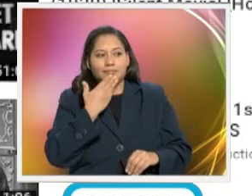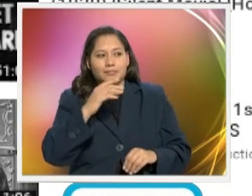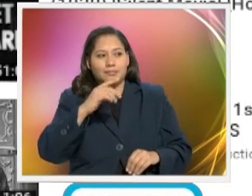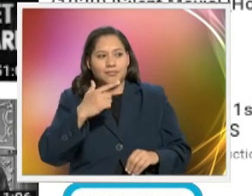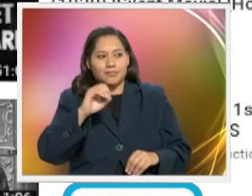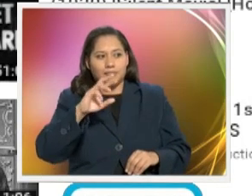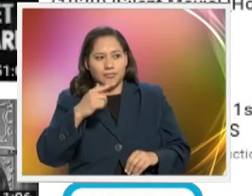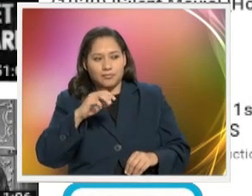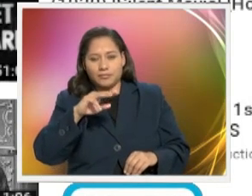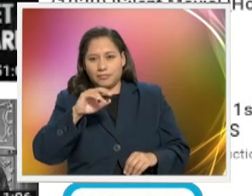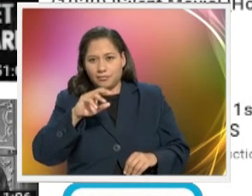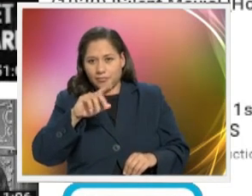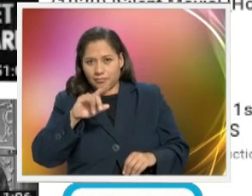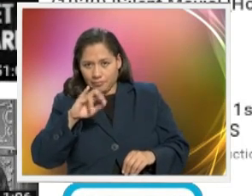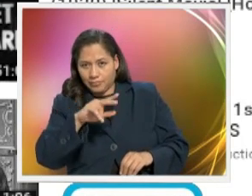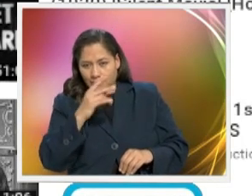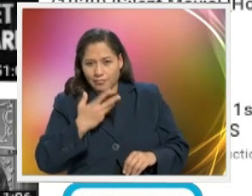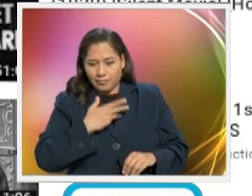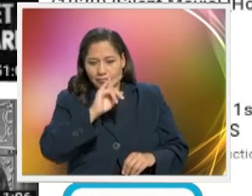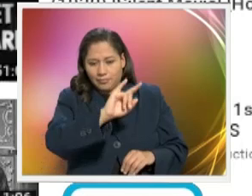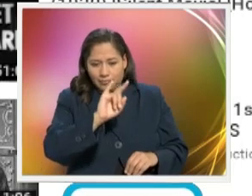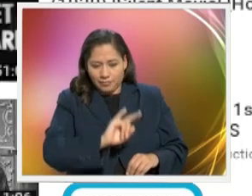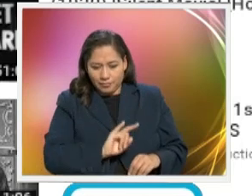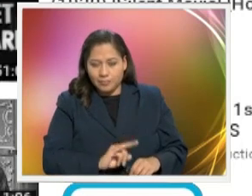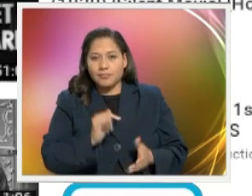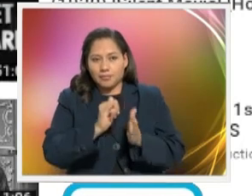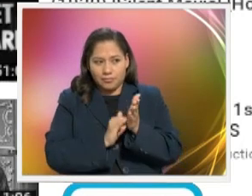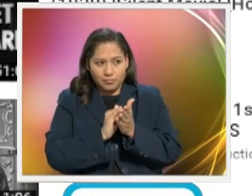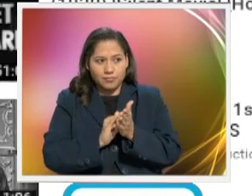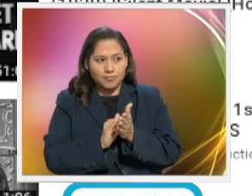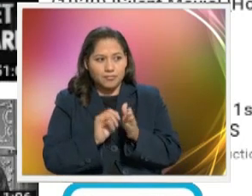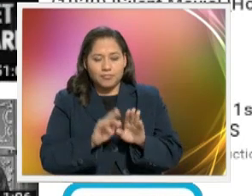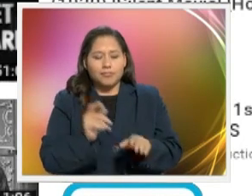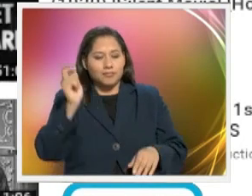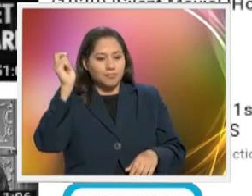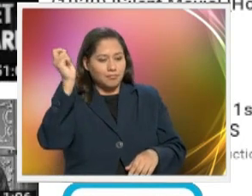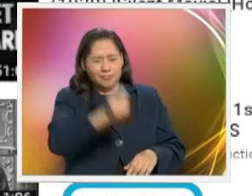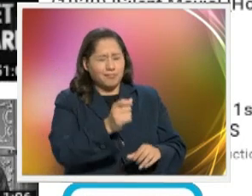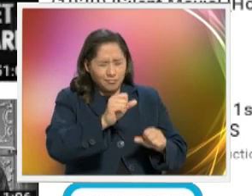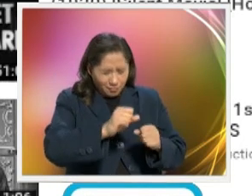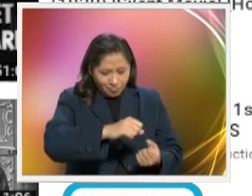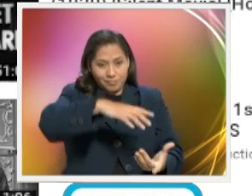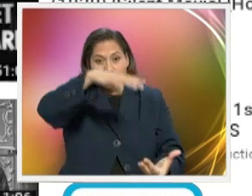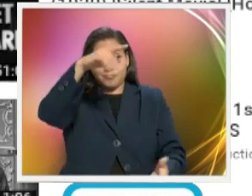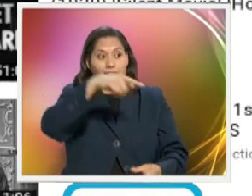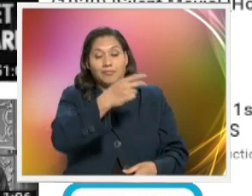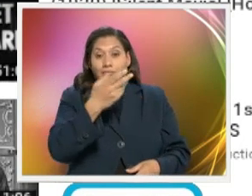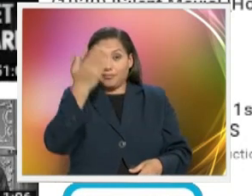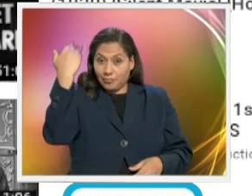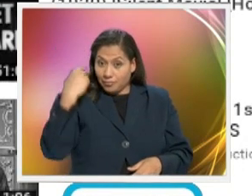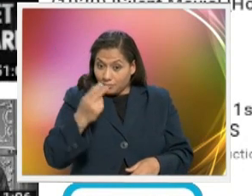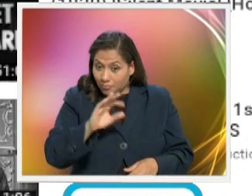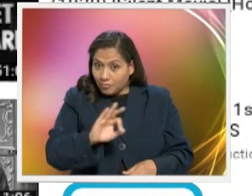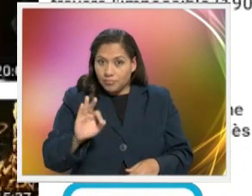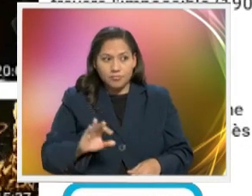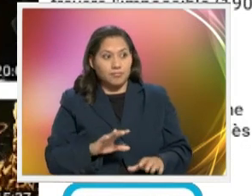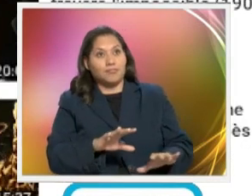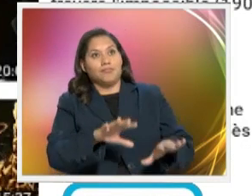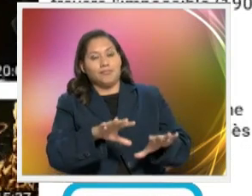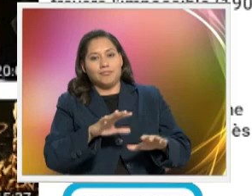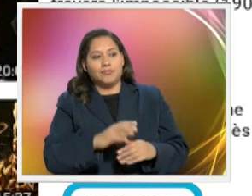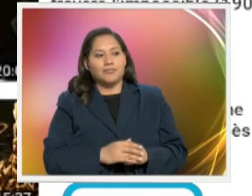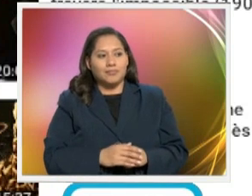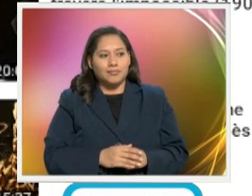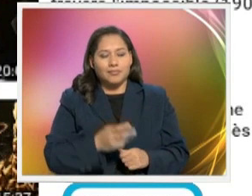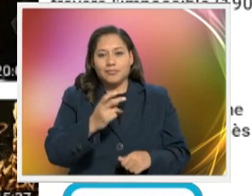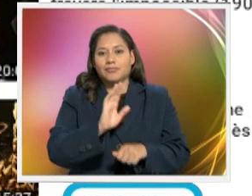Méliès. Hay una buena cantidad de piezas de Méliès en este canal de YouTube. Grandes efectos especiales Claro, para no, esa bueno, imagínate época. nada más, no, el genio de Méliès